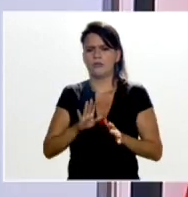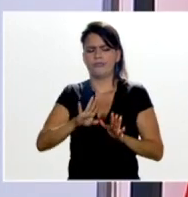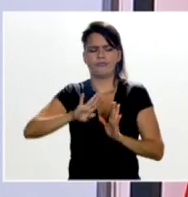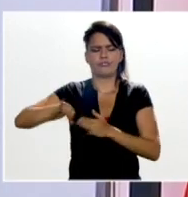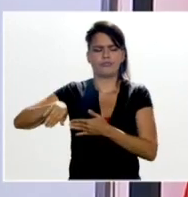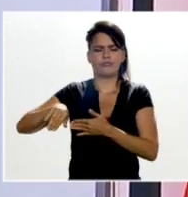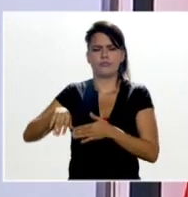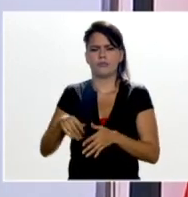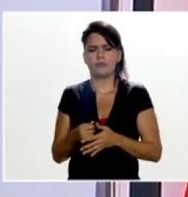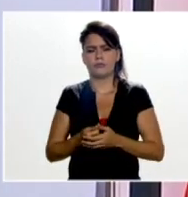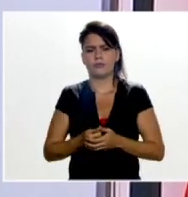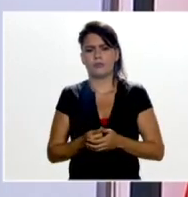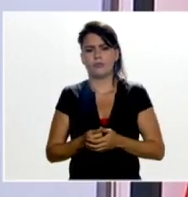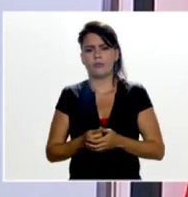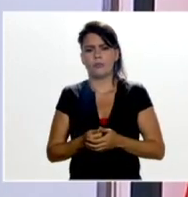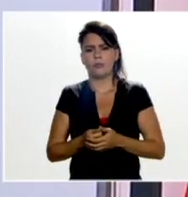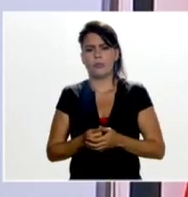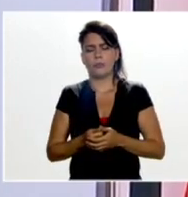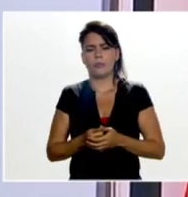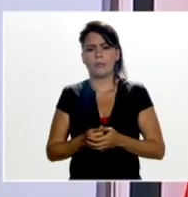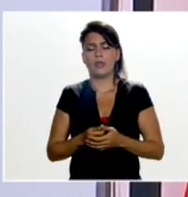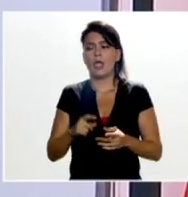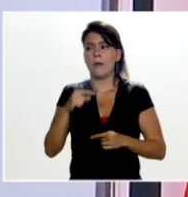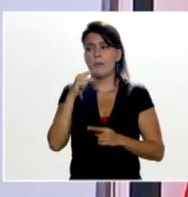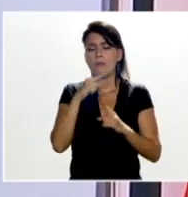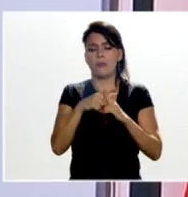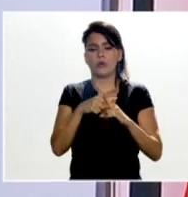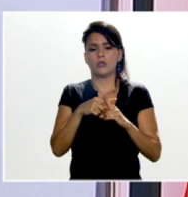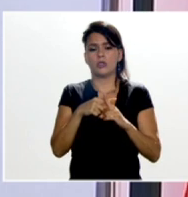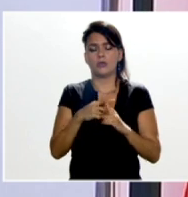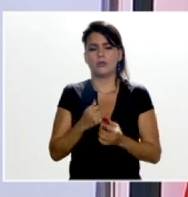descartado. Si fuera positivo,